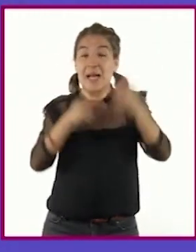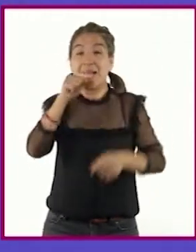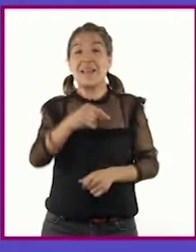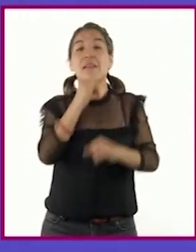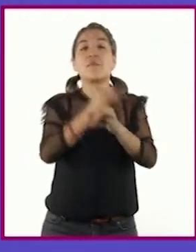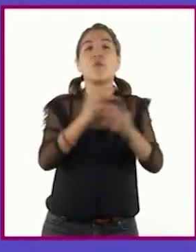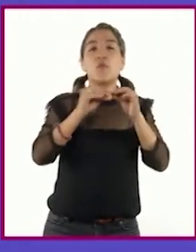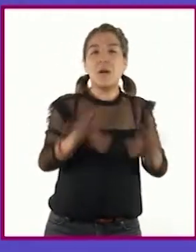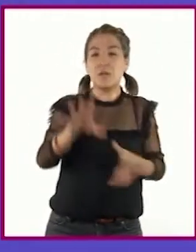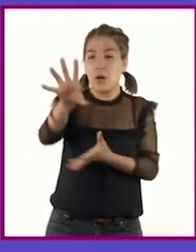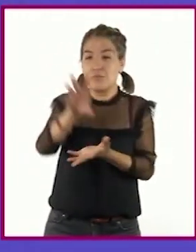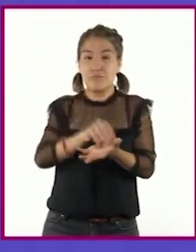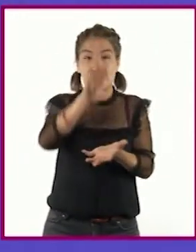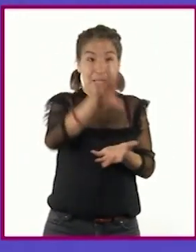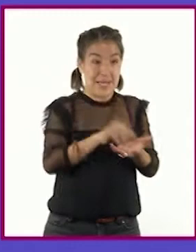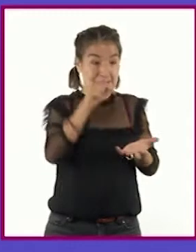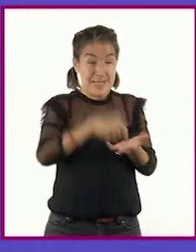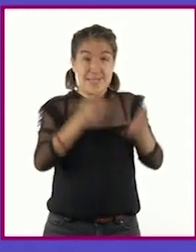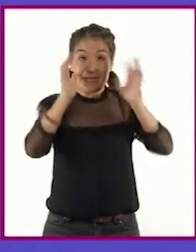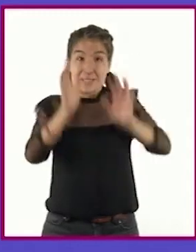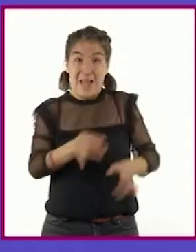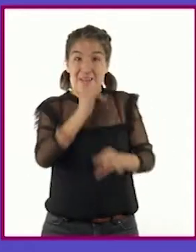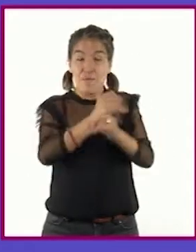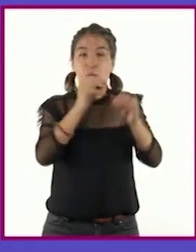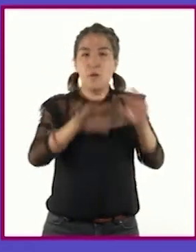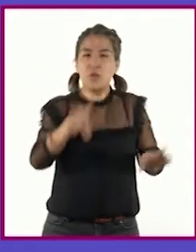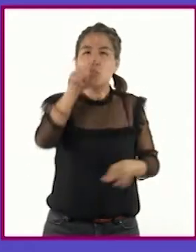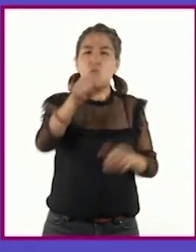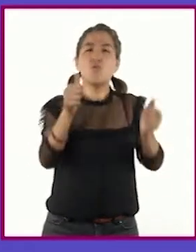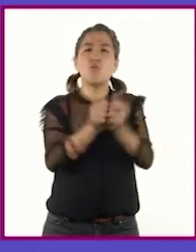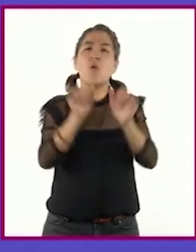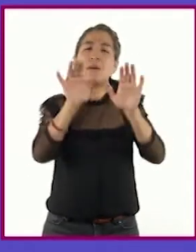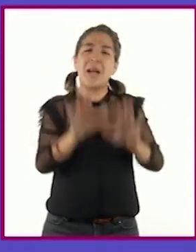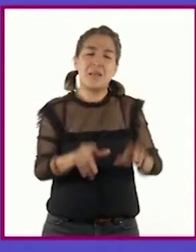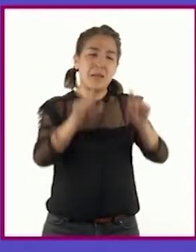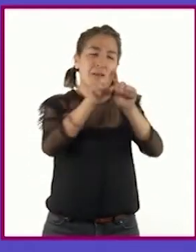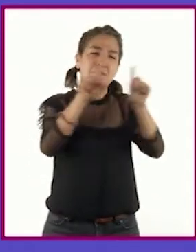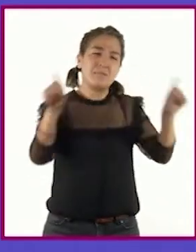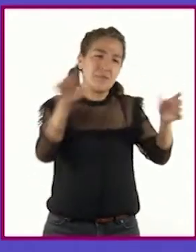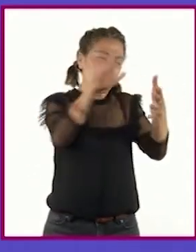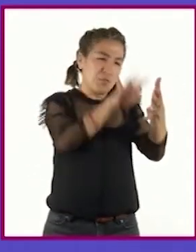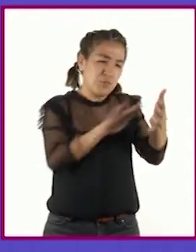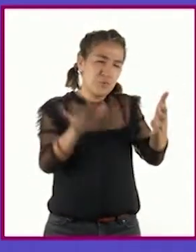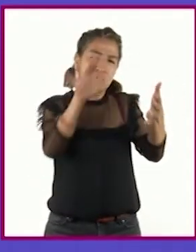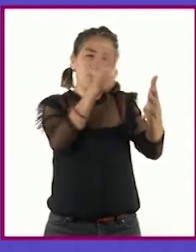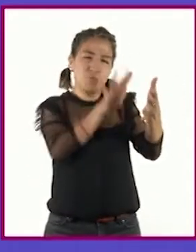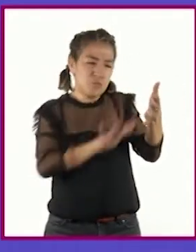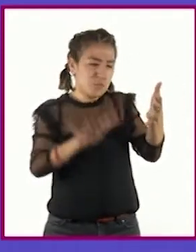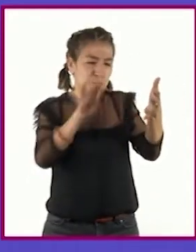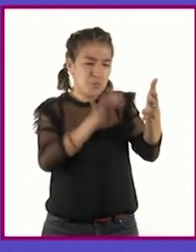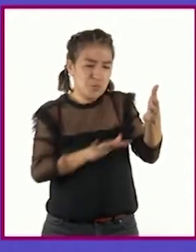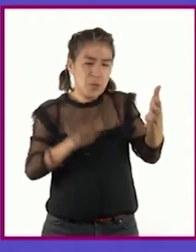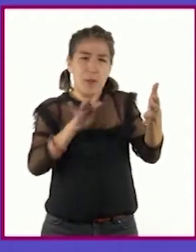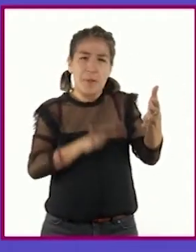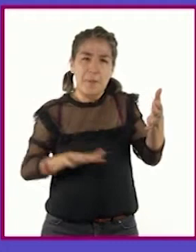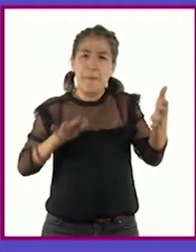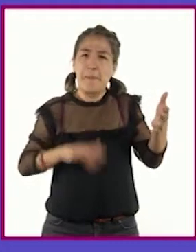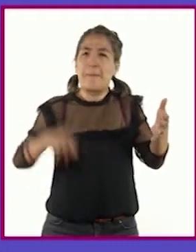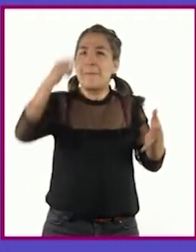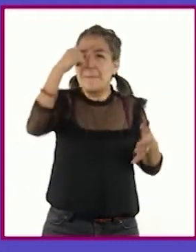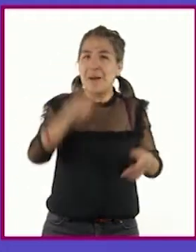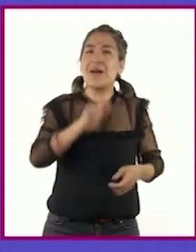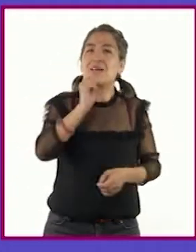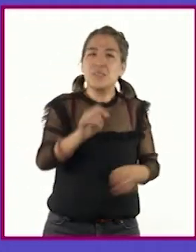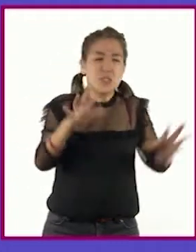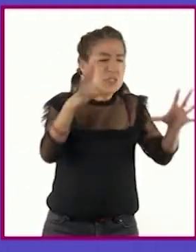información recabada. Lean con calma un párrafo a la vez para que comprendan perfectamente el significado